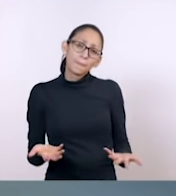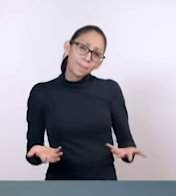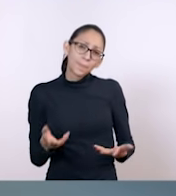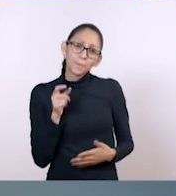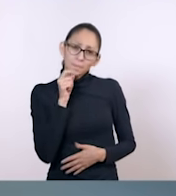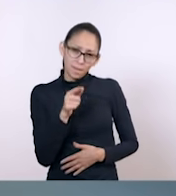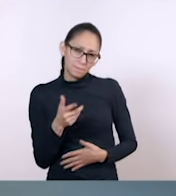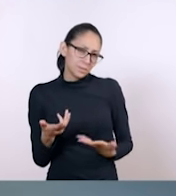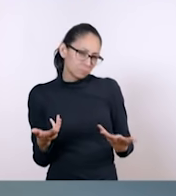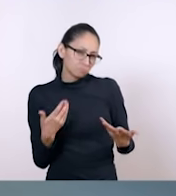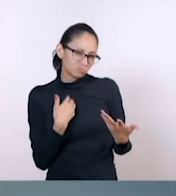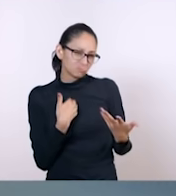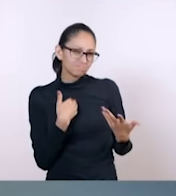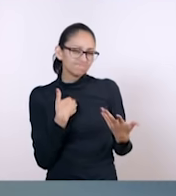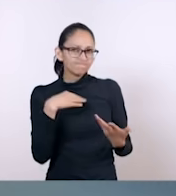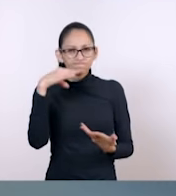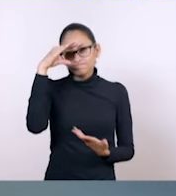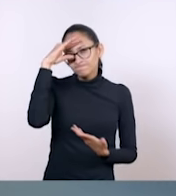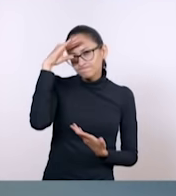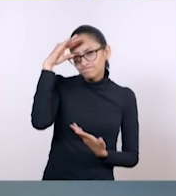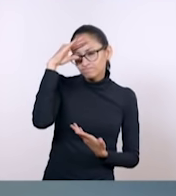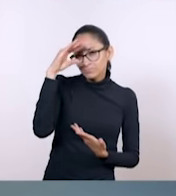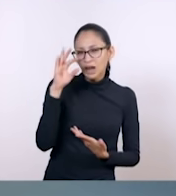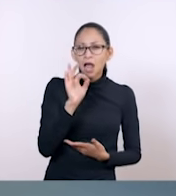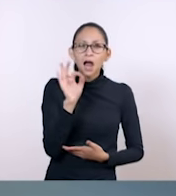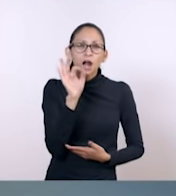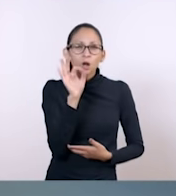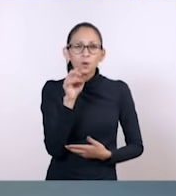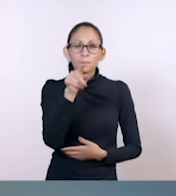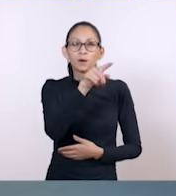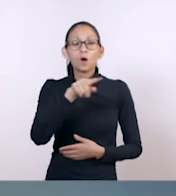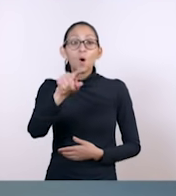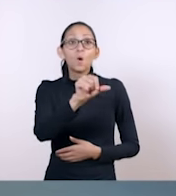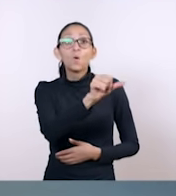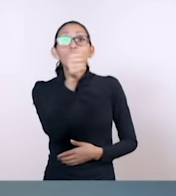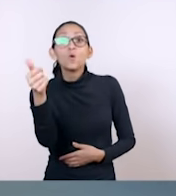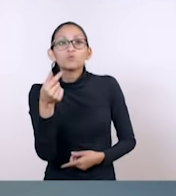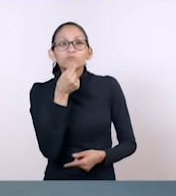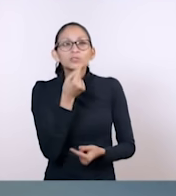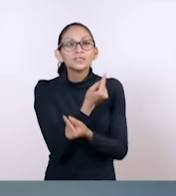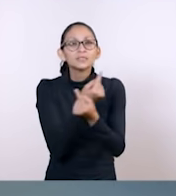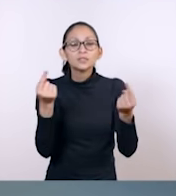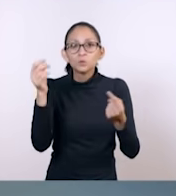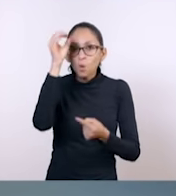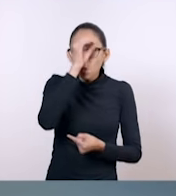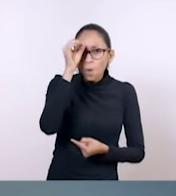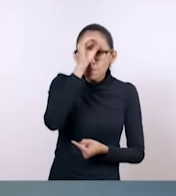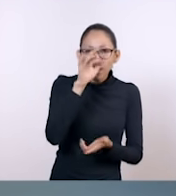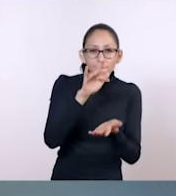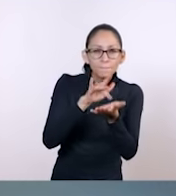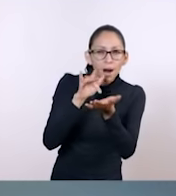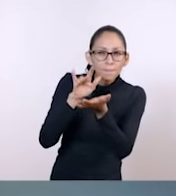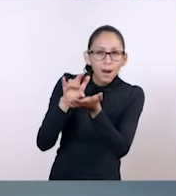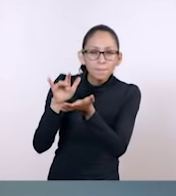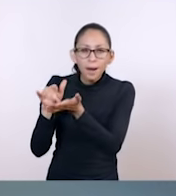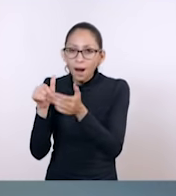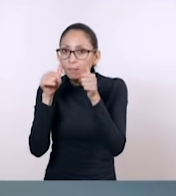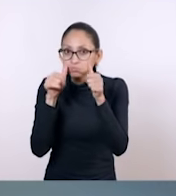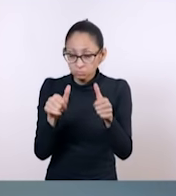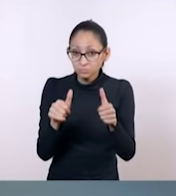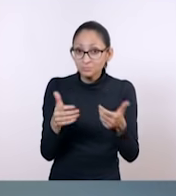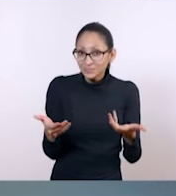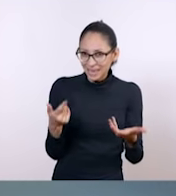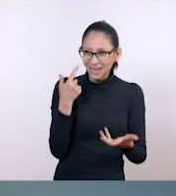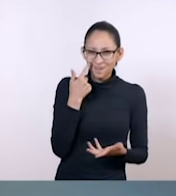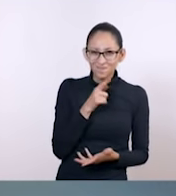también estaba pensando que podemos escuchar las opiniones de otras niñas y de otros niños. Claro, veamos qué opinan